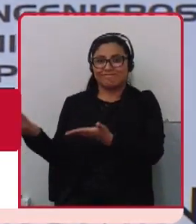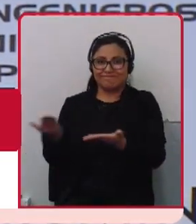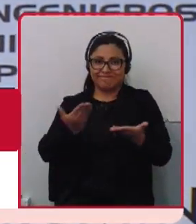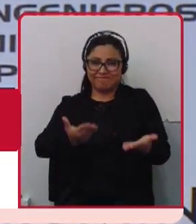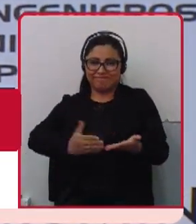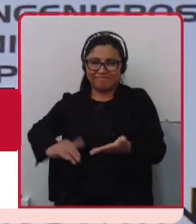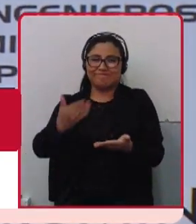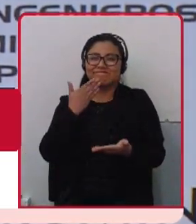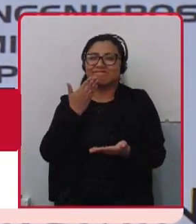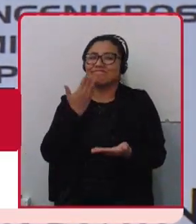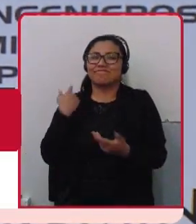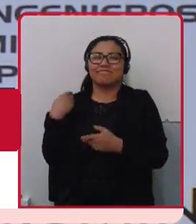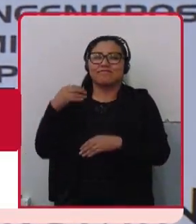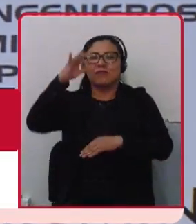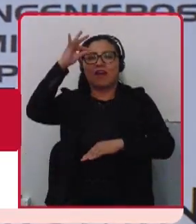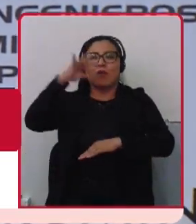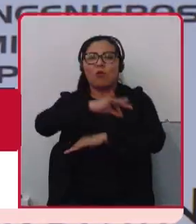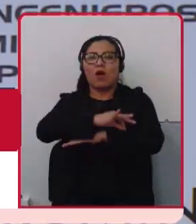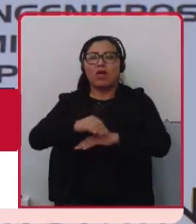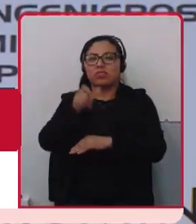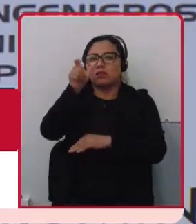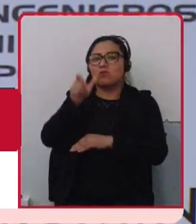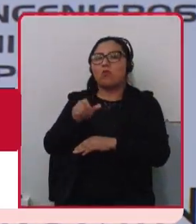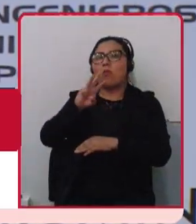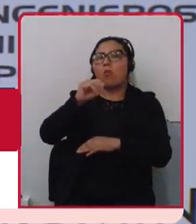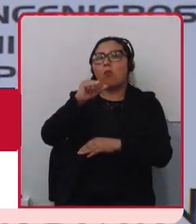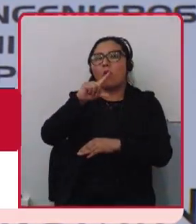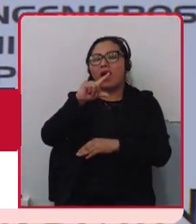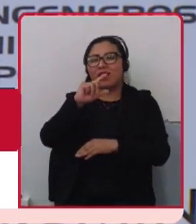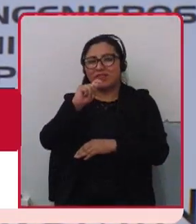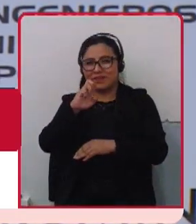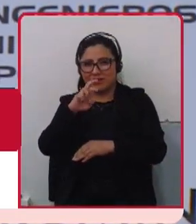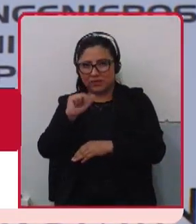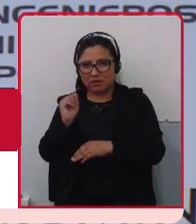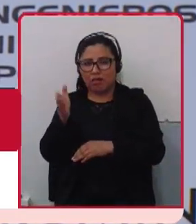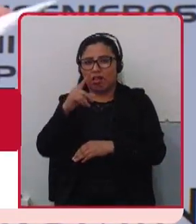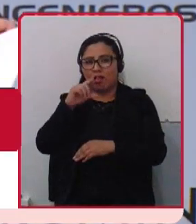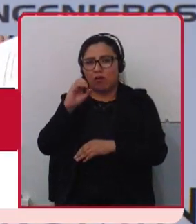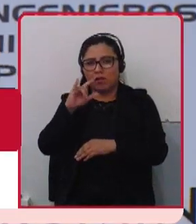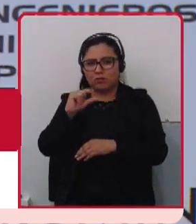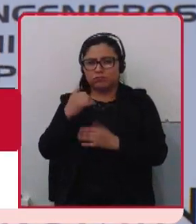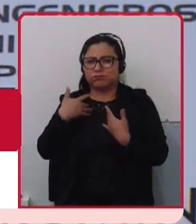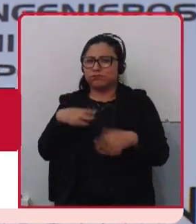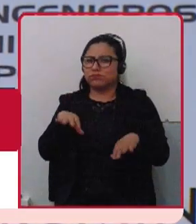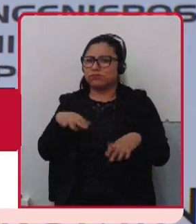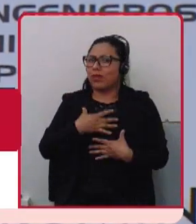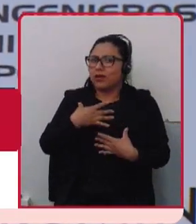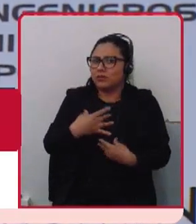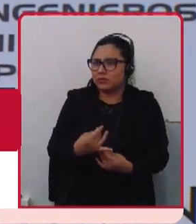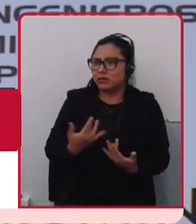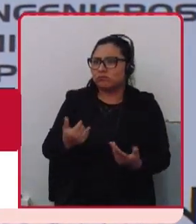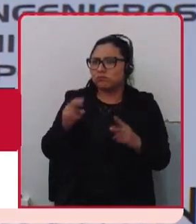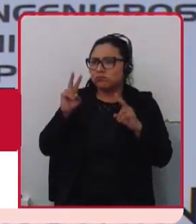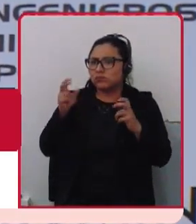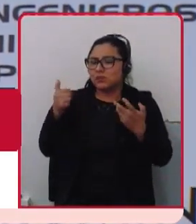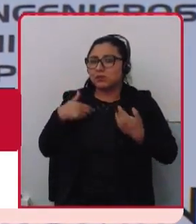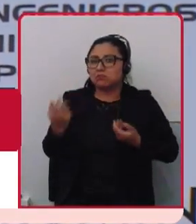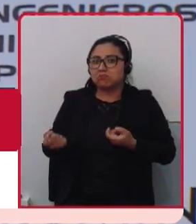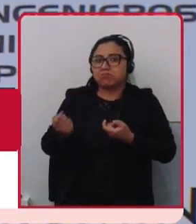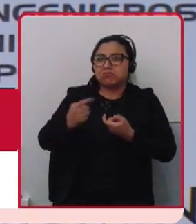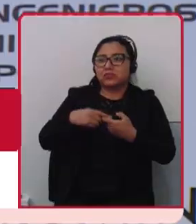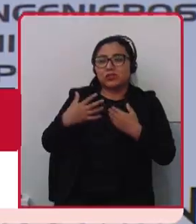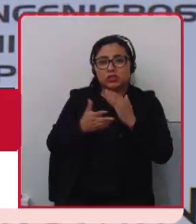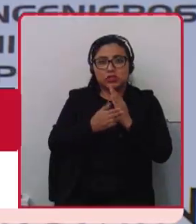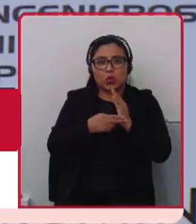el ingeniero Walter Loli. Es un tema bastante interesante también, que no solamente tiene una implicancia en seguridad,